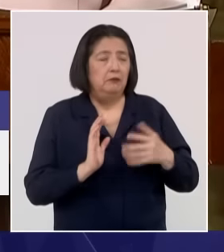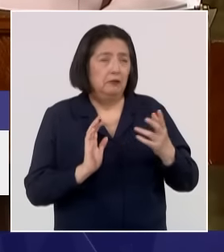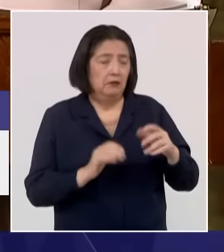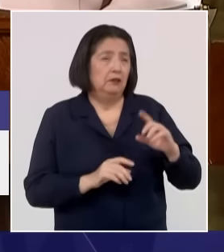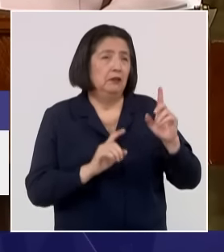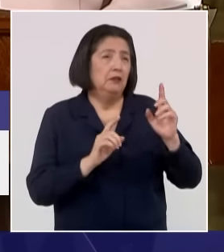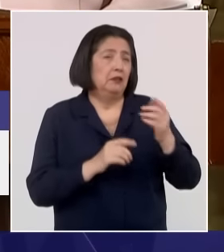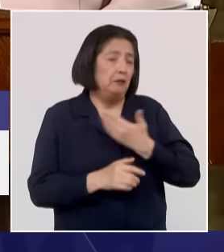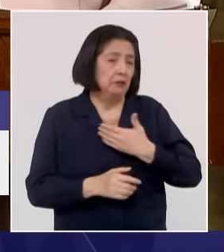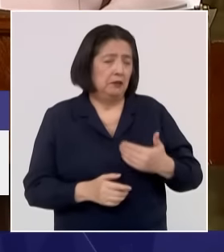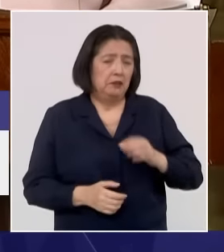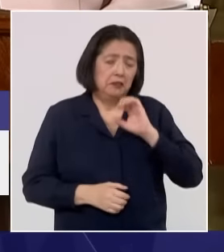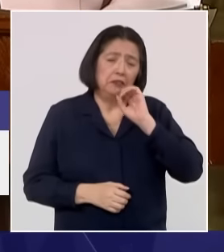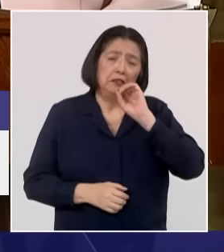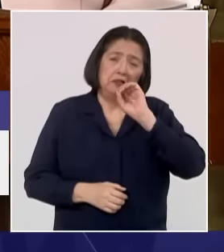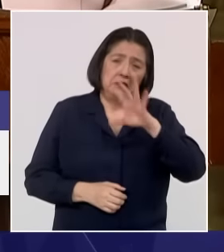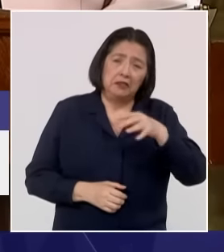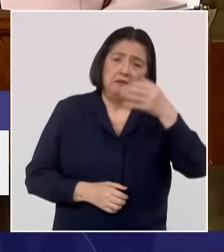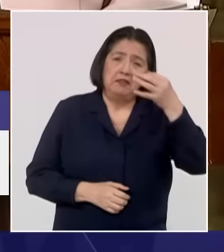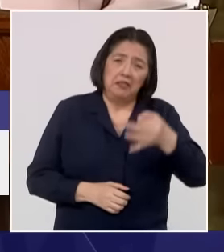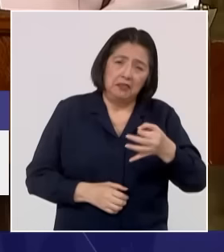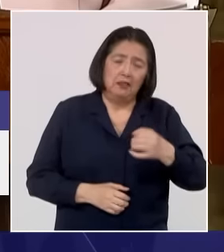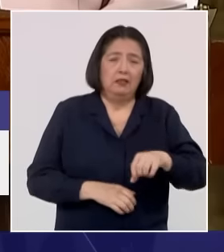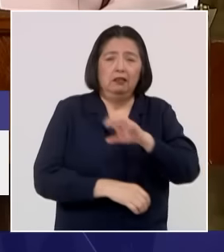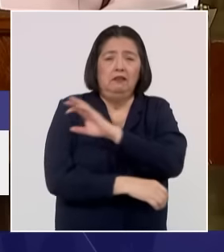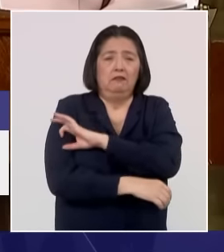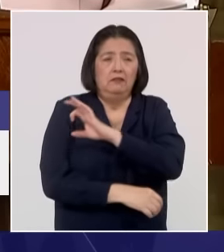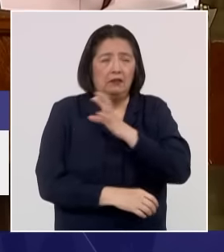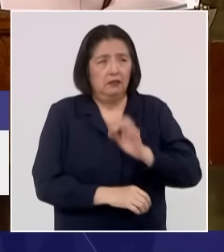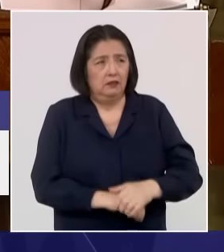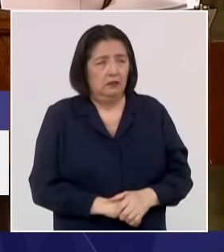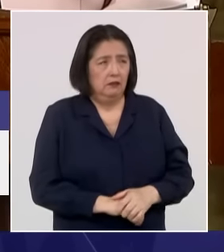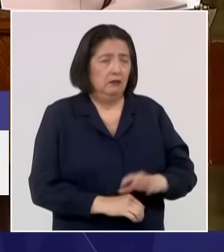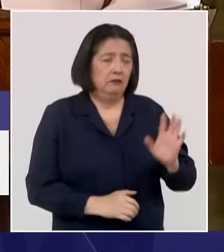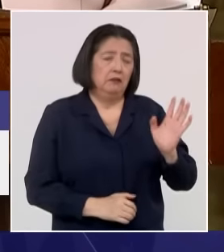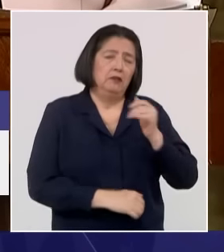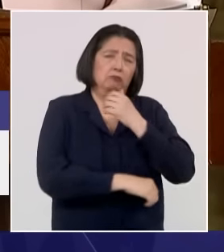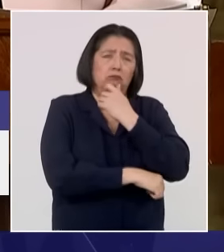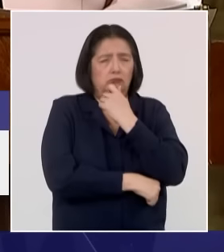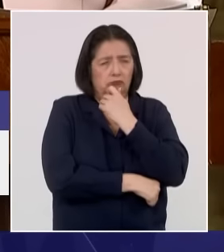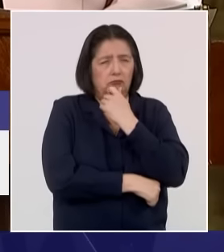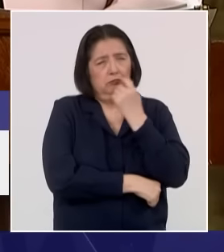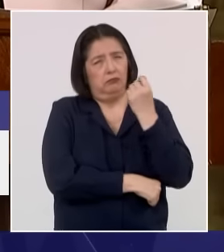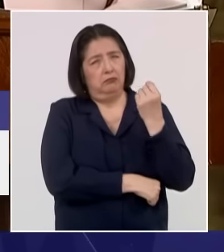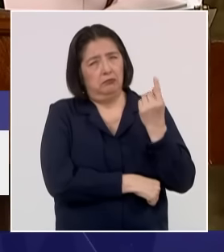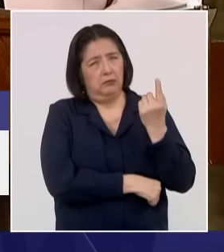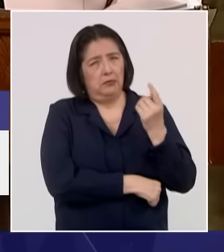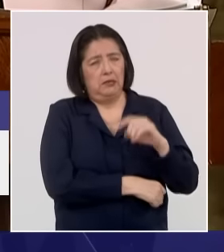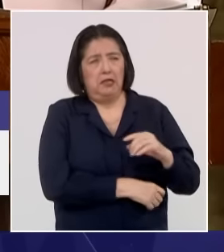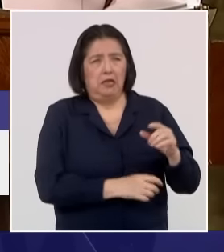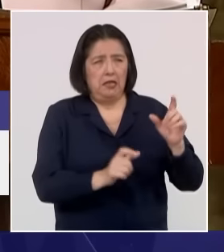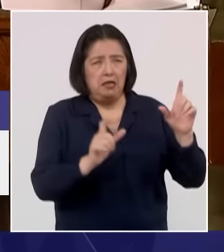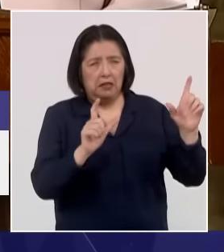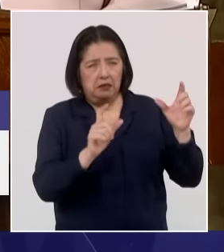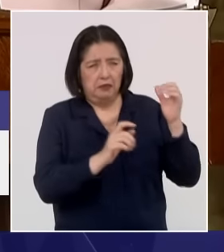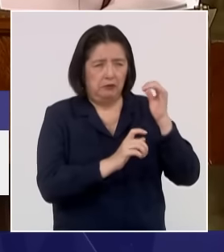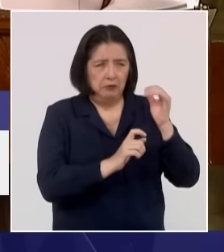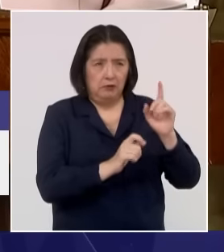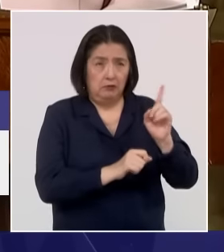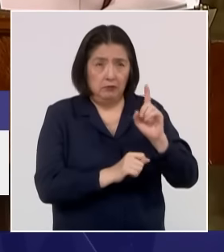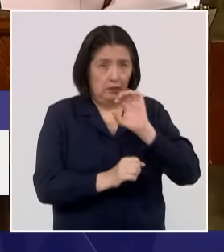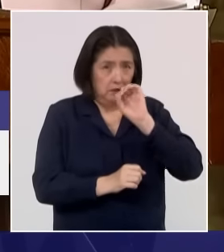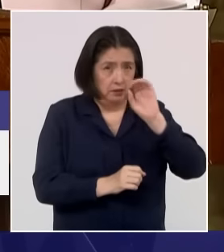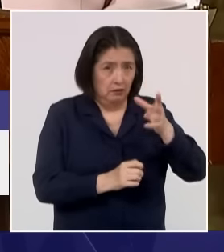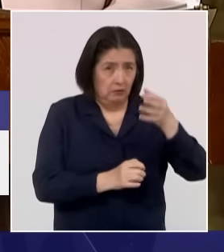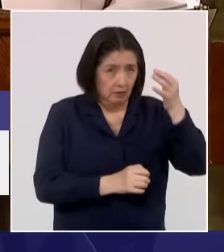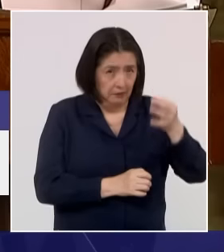lo que dice. Le diré la verdad a la fiscalía. Debemos entender entonces que a la opinión pública no le ha dicho la